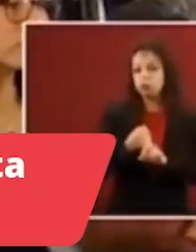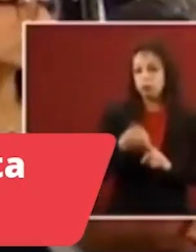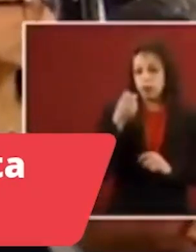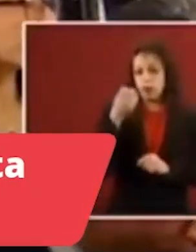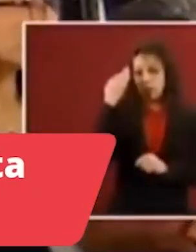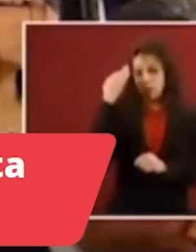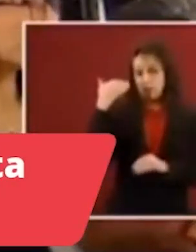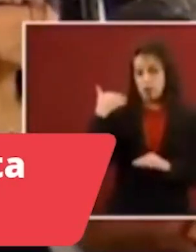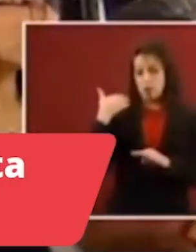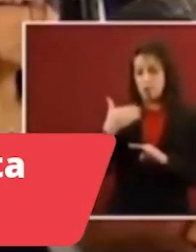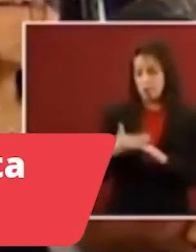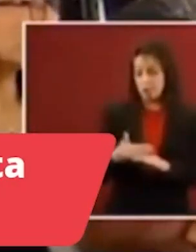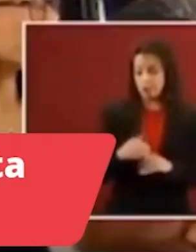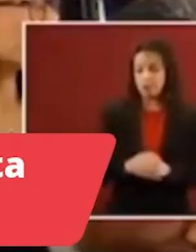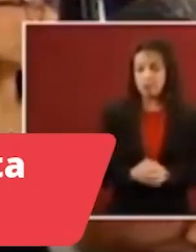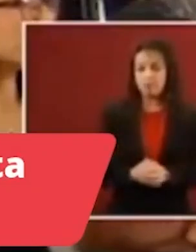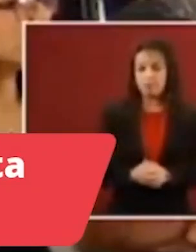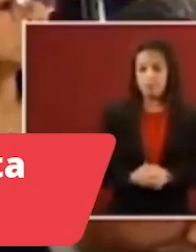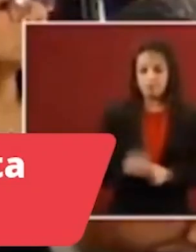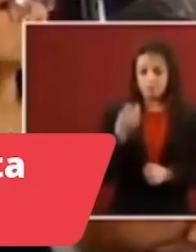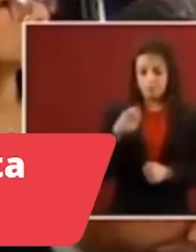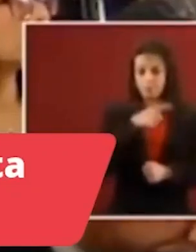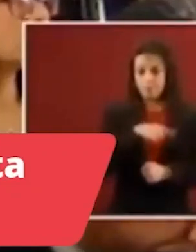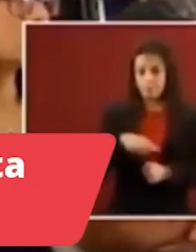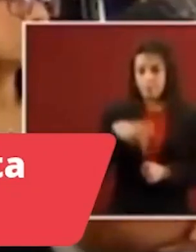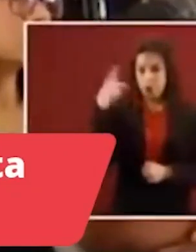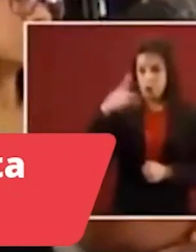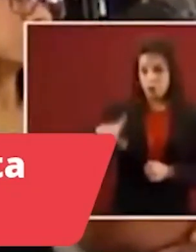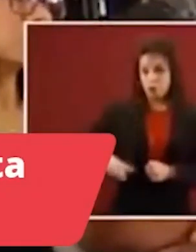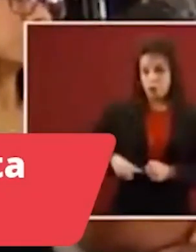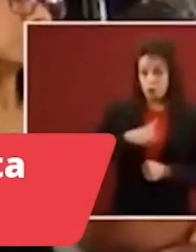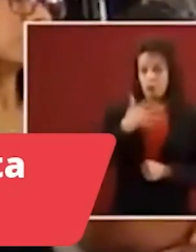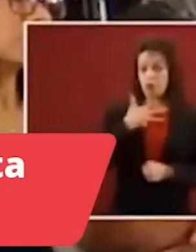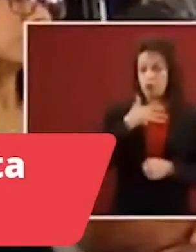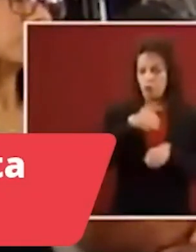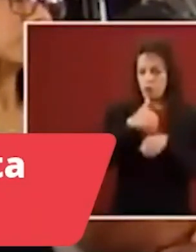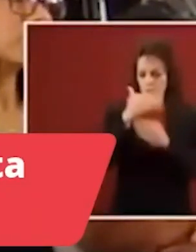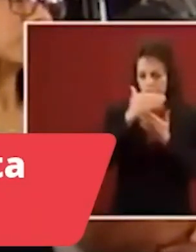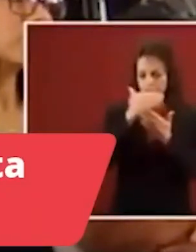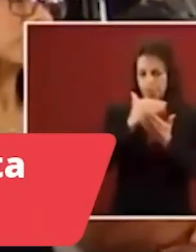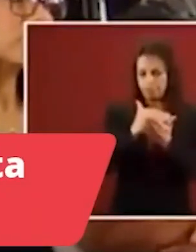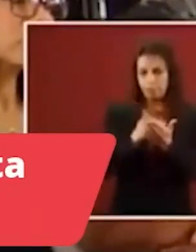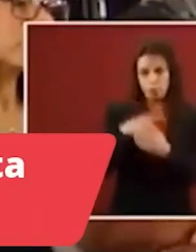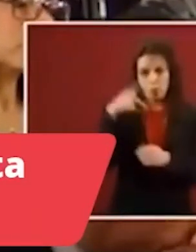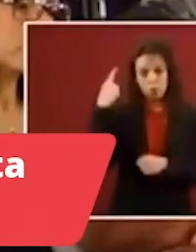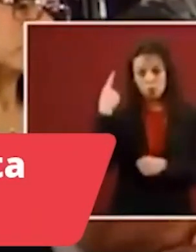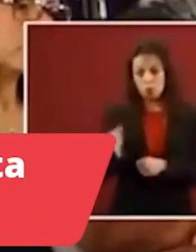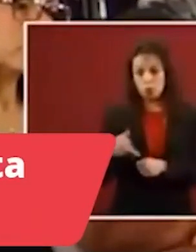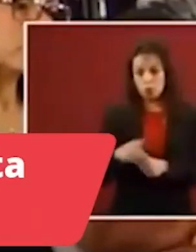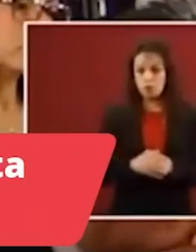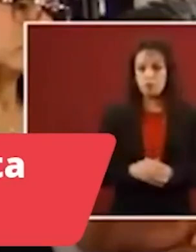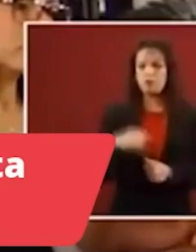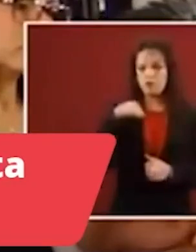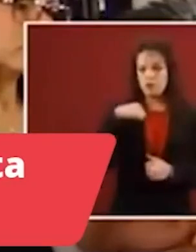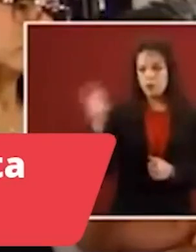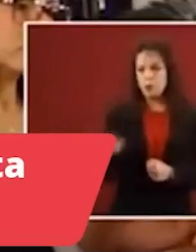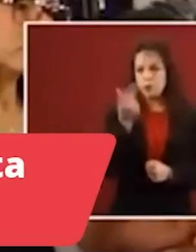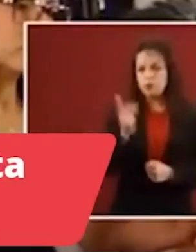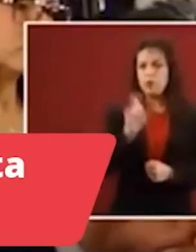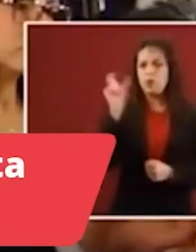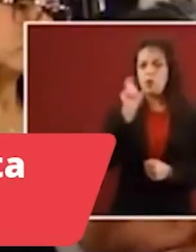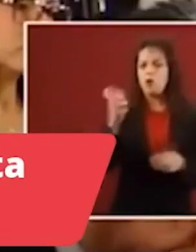otros conceptos que no pueden ser absolutamente esos eurocéntricos, y tampoco el concepto de libertad puede ser eso de